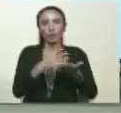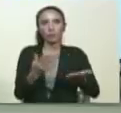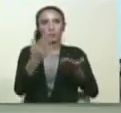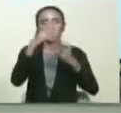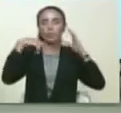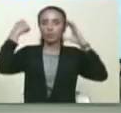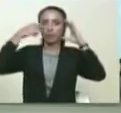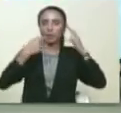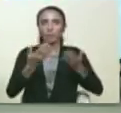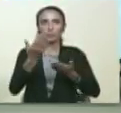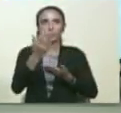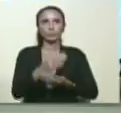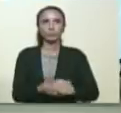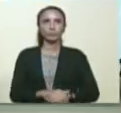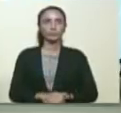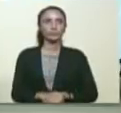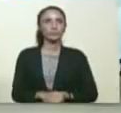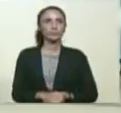Adelante, video.